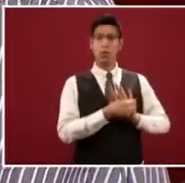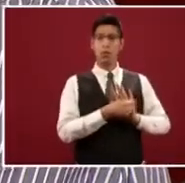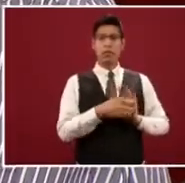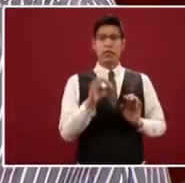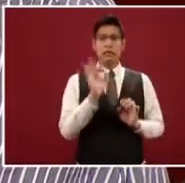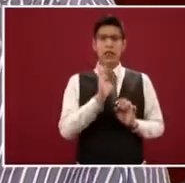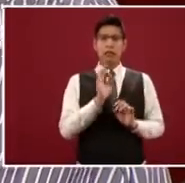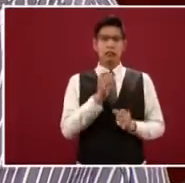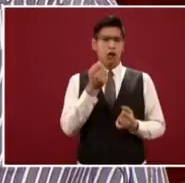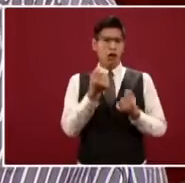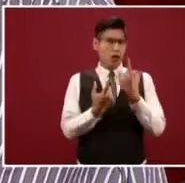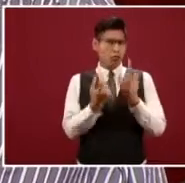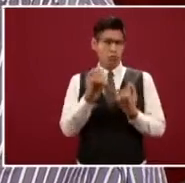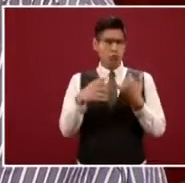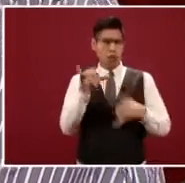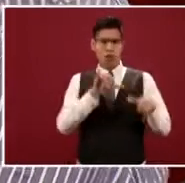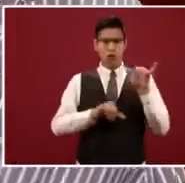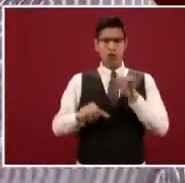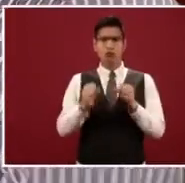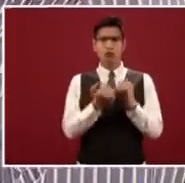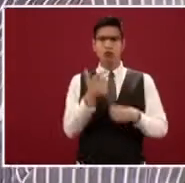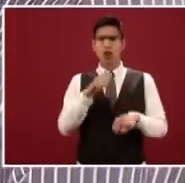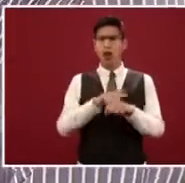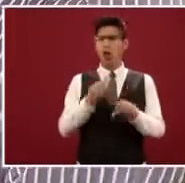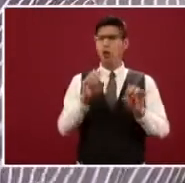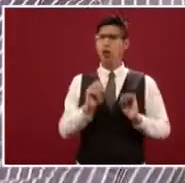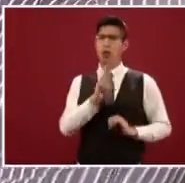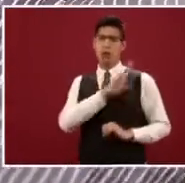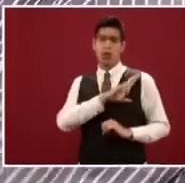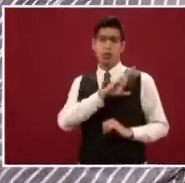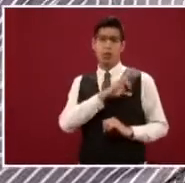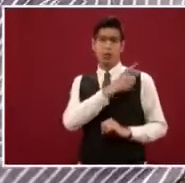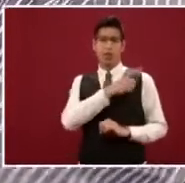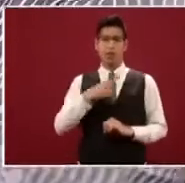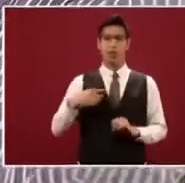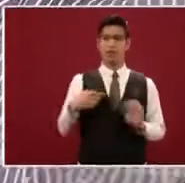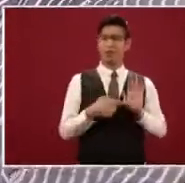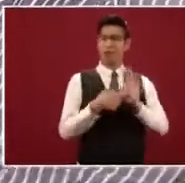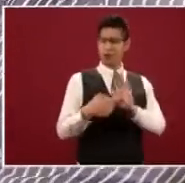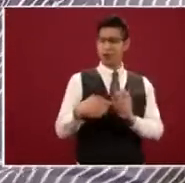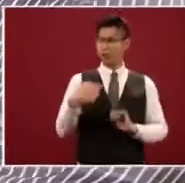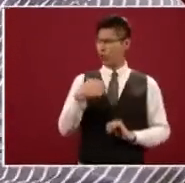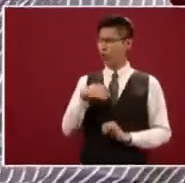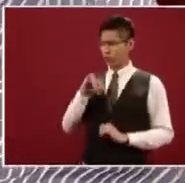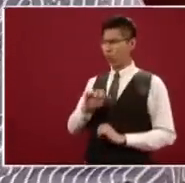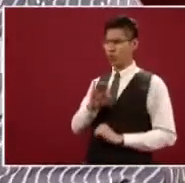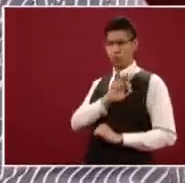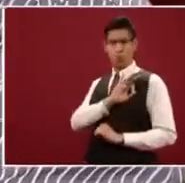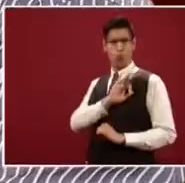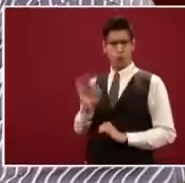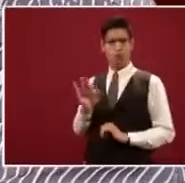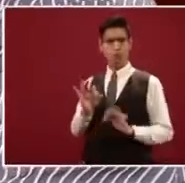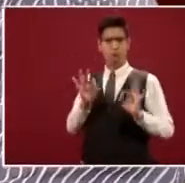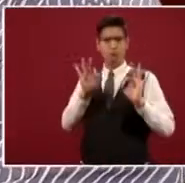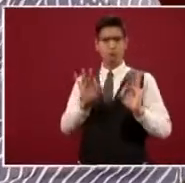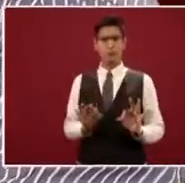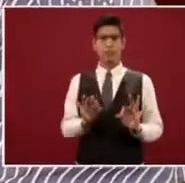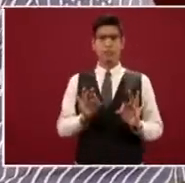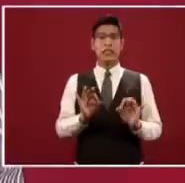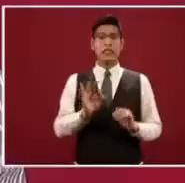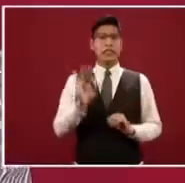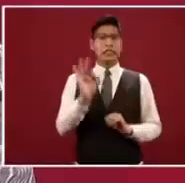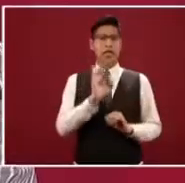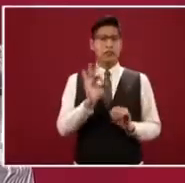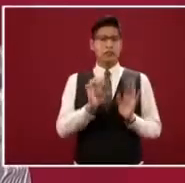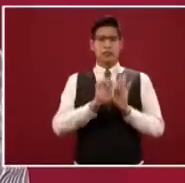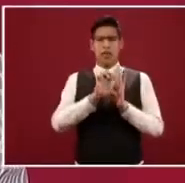que quiera hacer la prueba, tenemos que estar seguros que es competente, de modo que un resultado positivo signifique que es